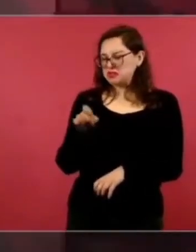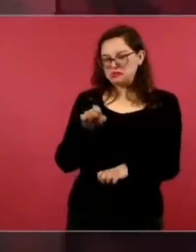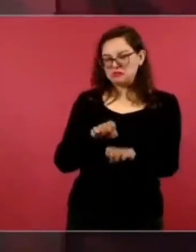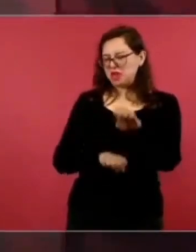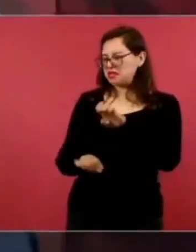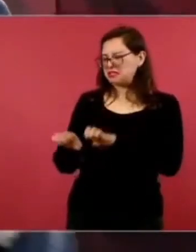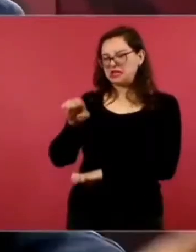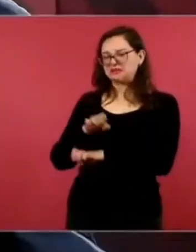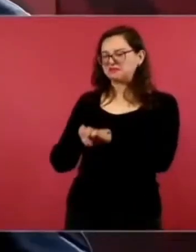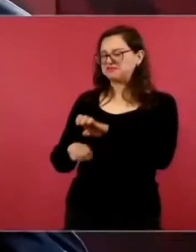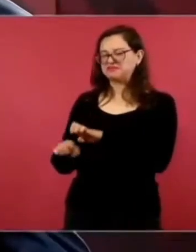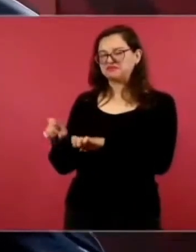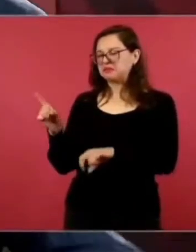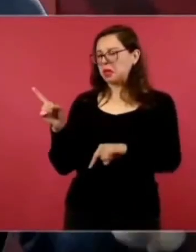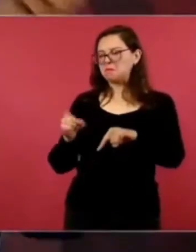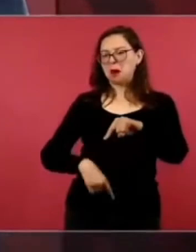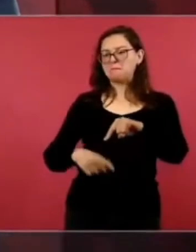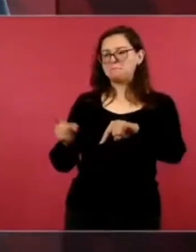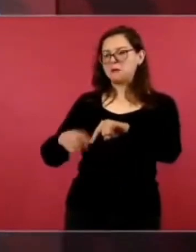Y empezaron a